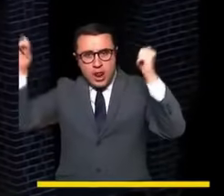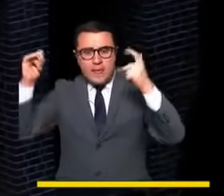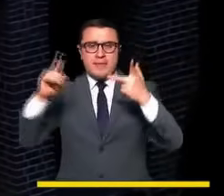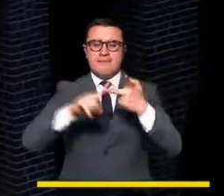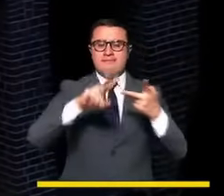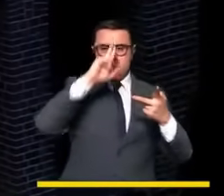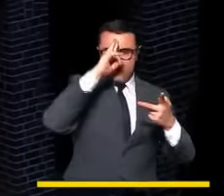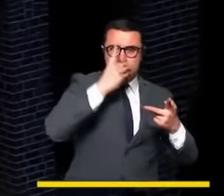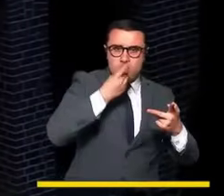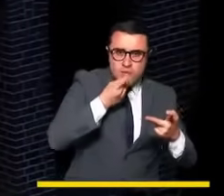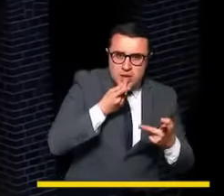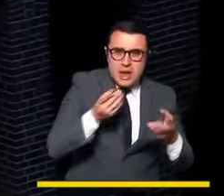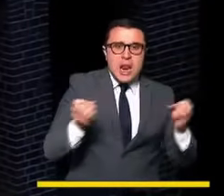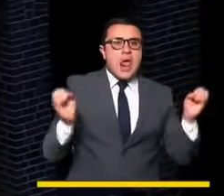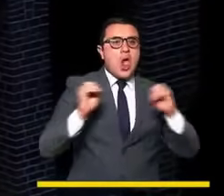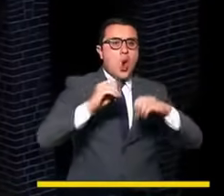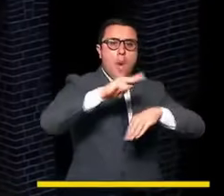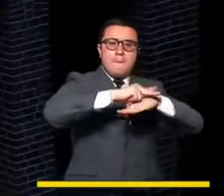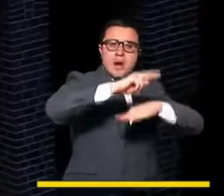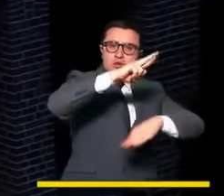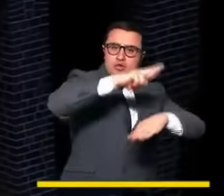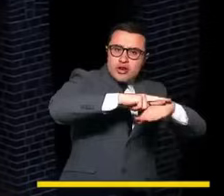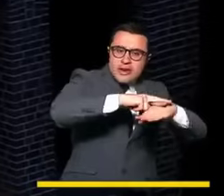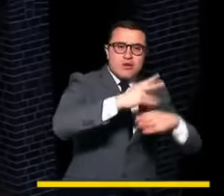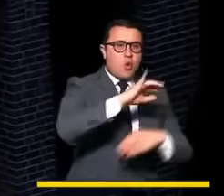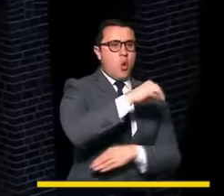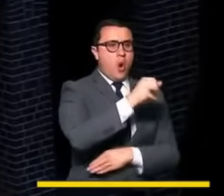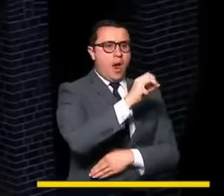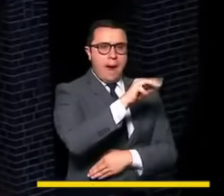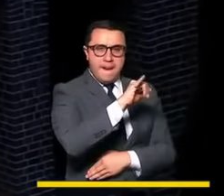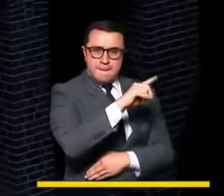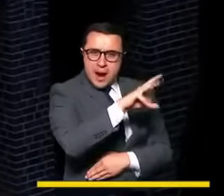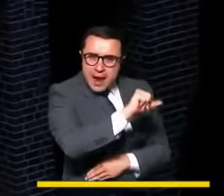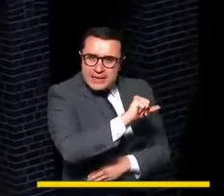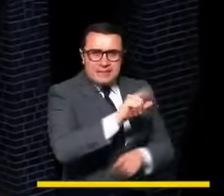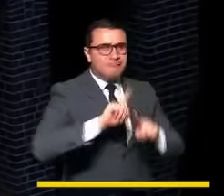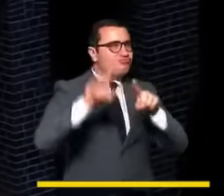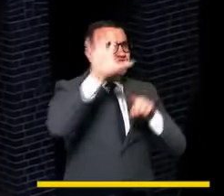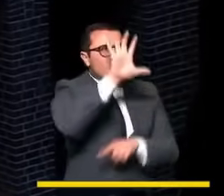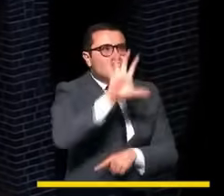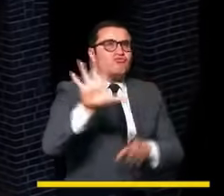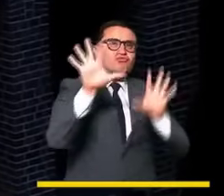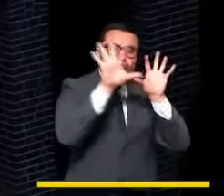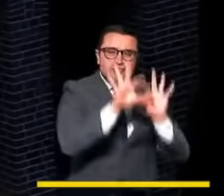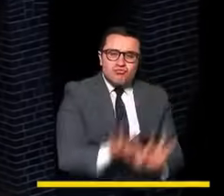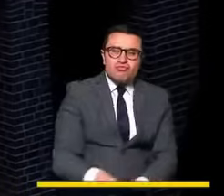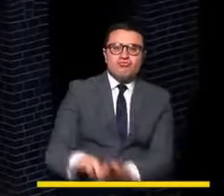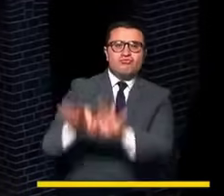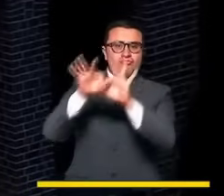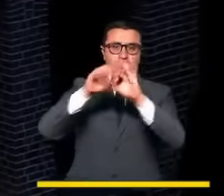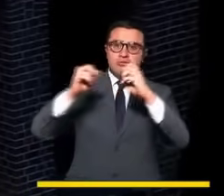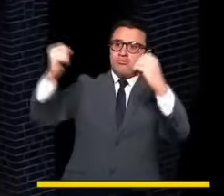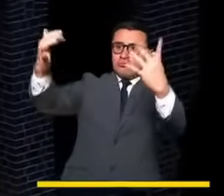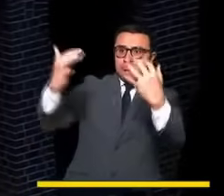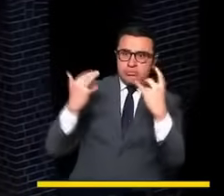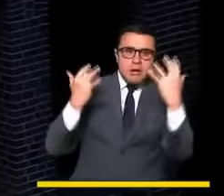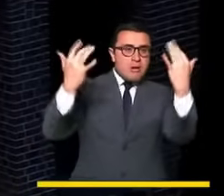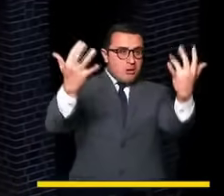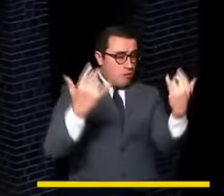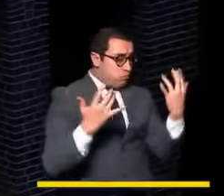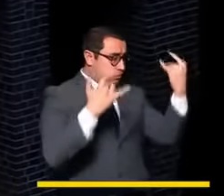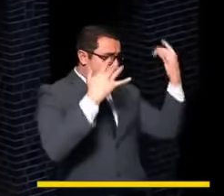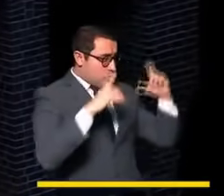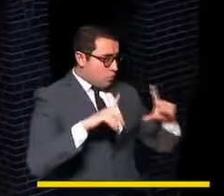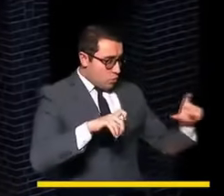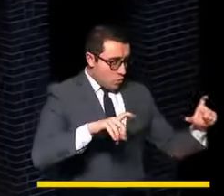o con Puerto Rico, Jamaica, etcétera. Y entonces el turismo que llega a un punto lo